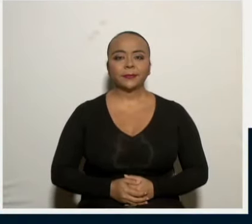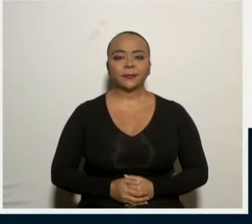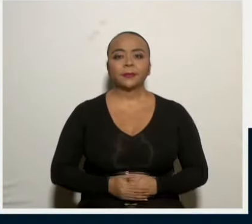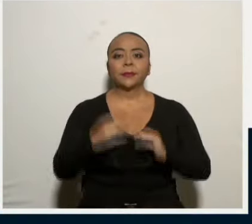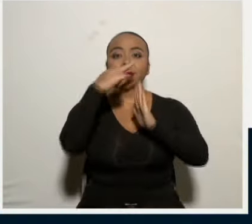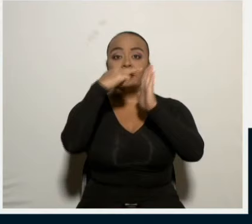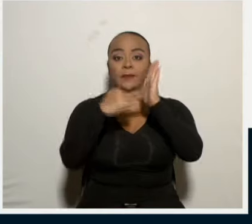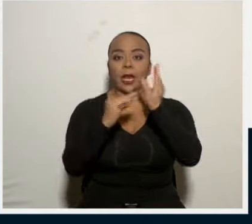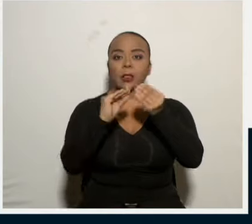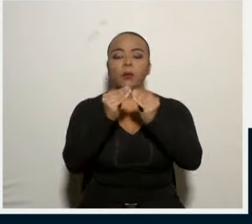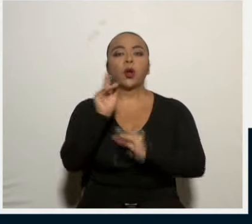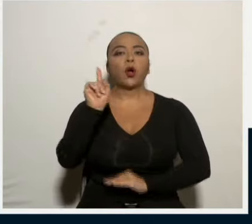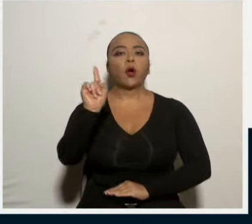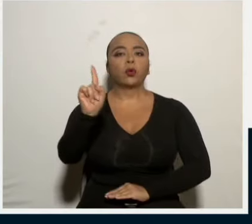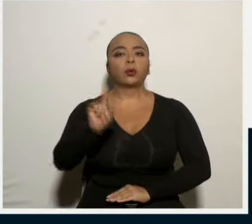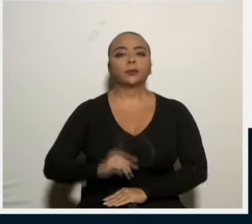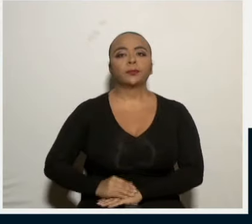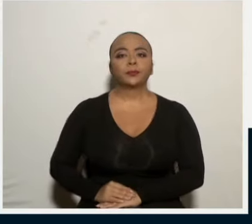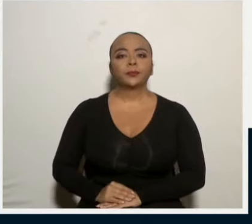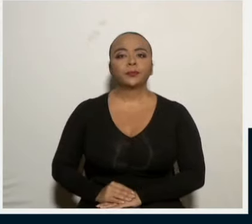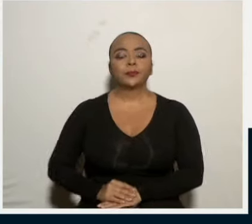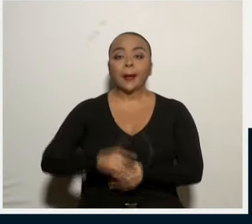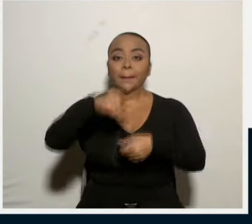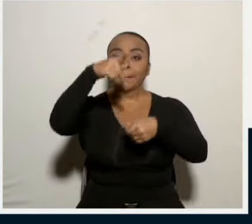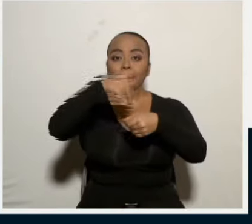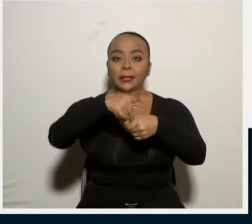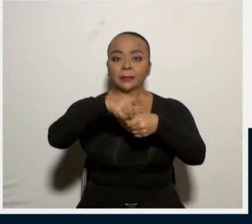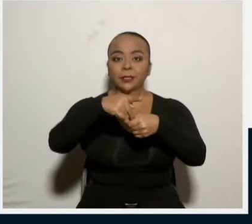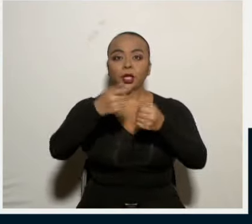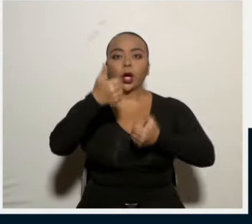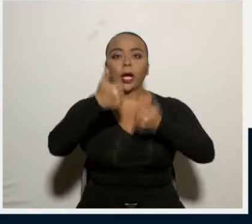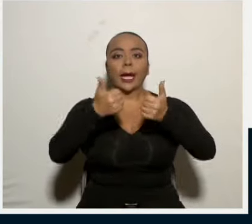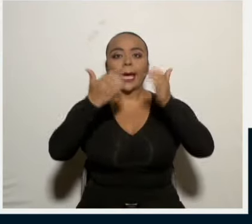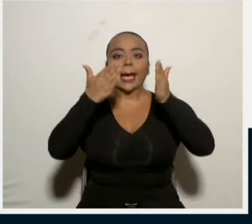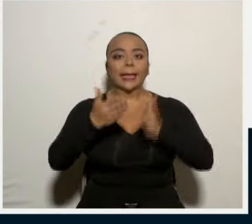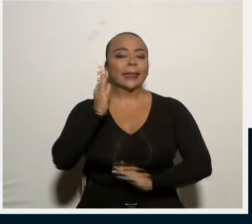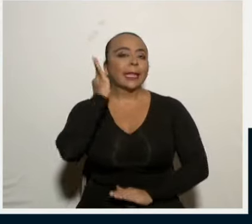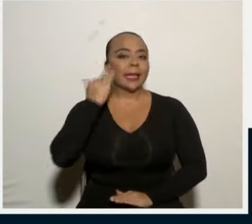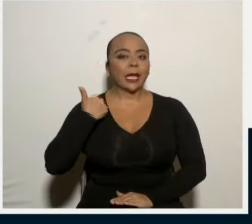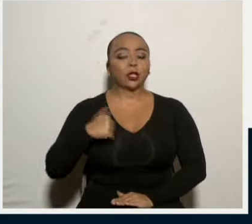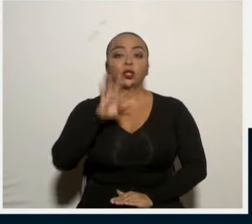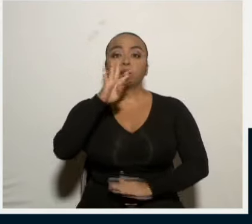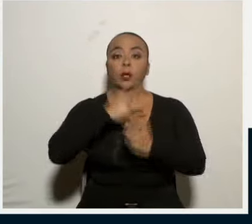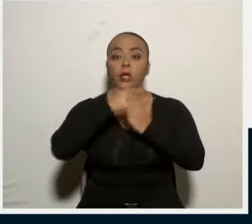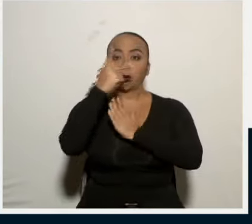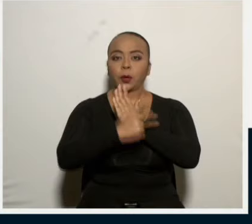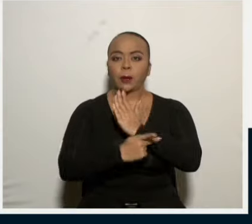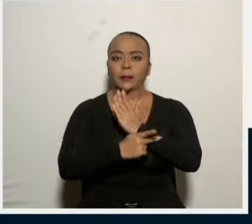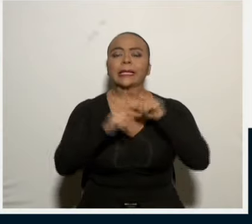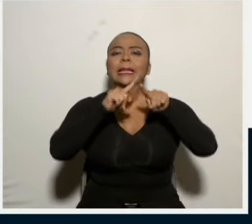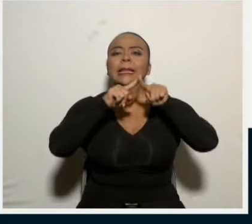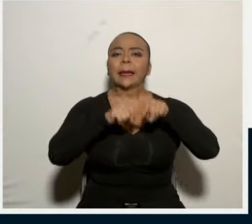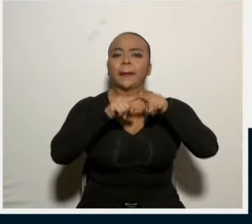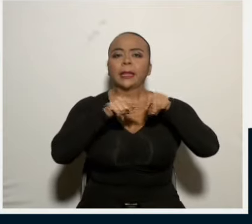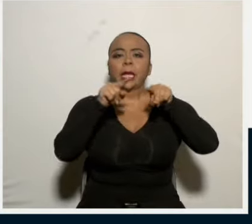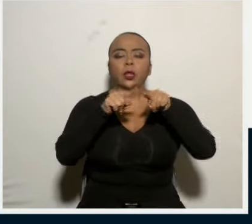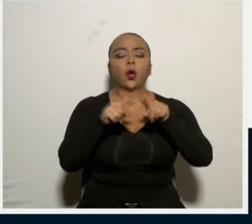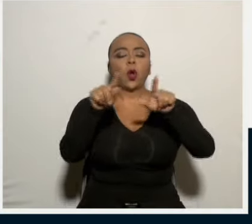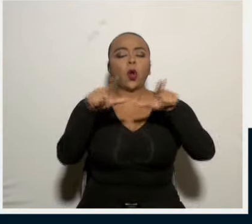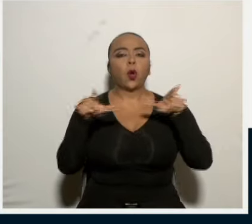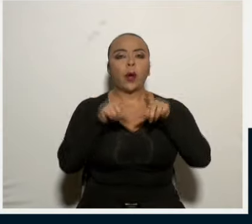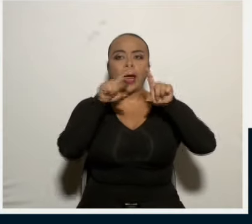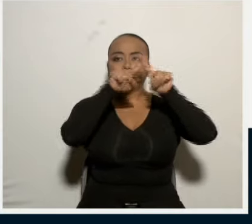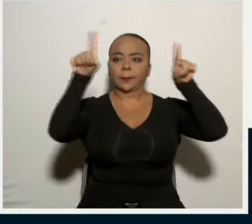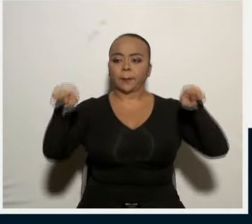Regla número 1. La participación de las y los candidatos en los 4 programas se da según la ubicación en